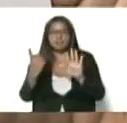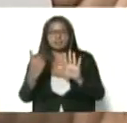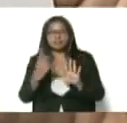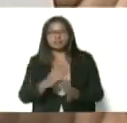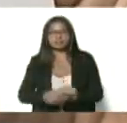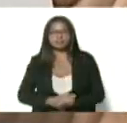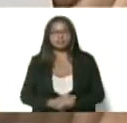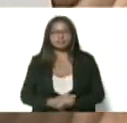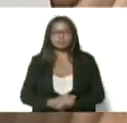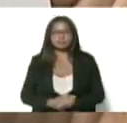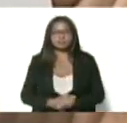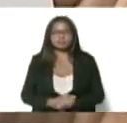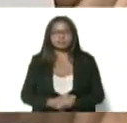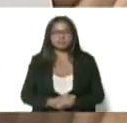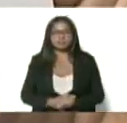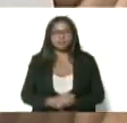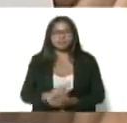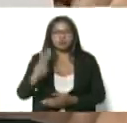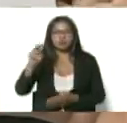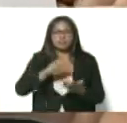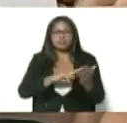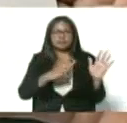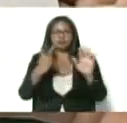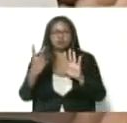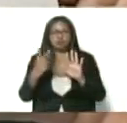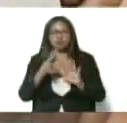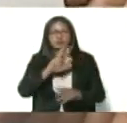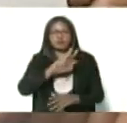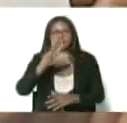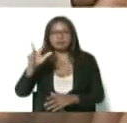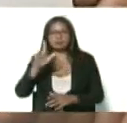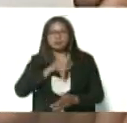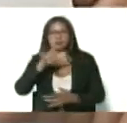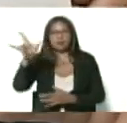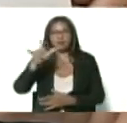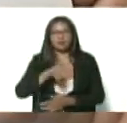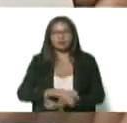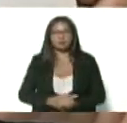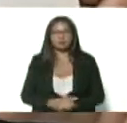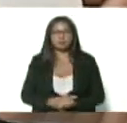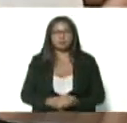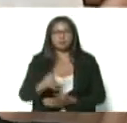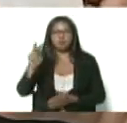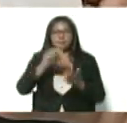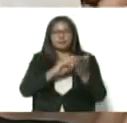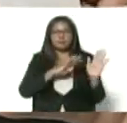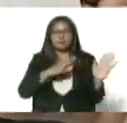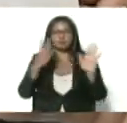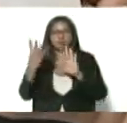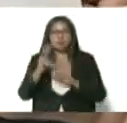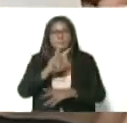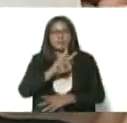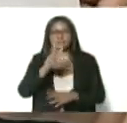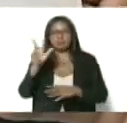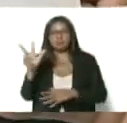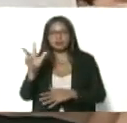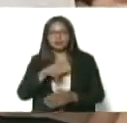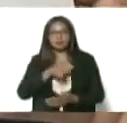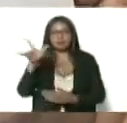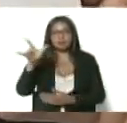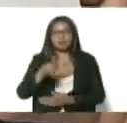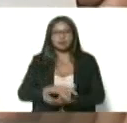aeronaves 2018 33 aeronaves 2019 23 aeronaves